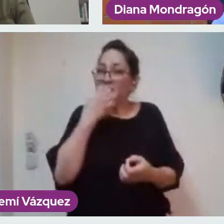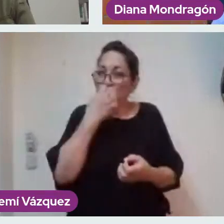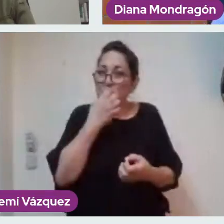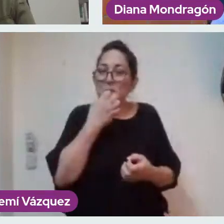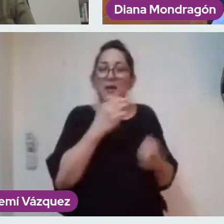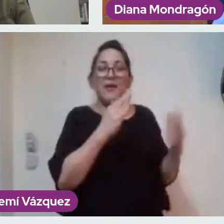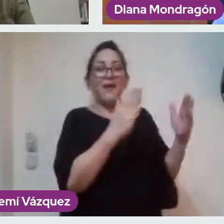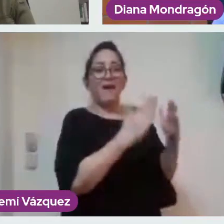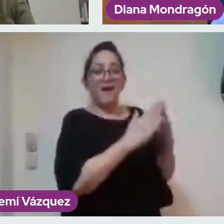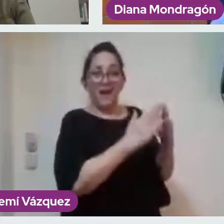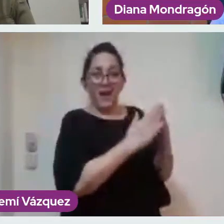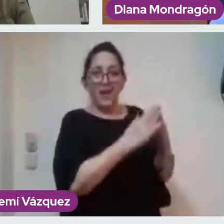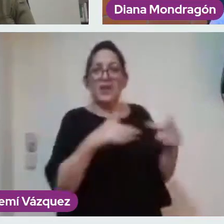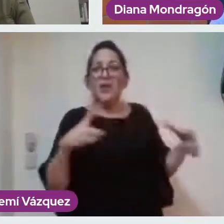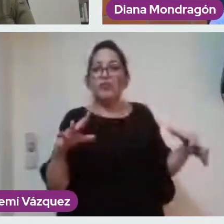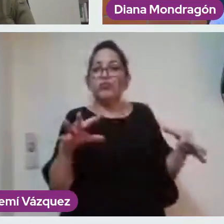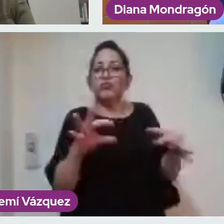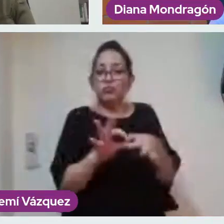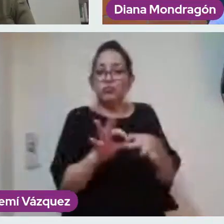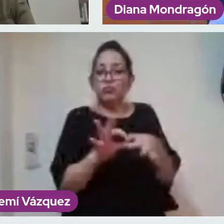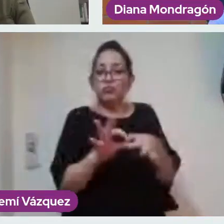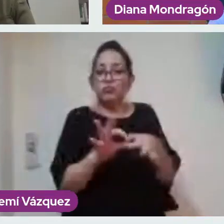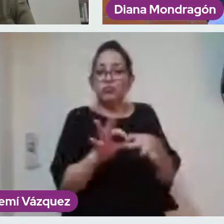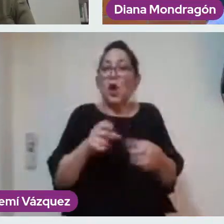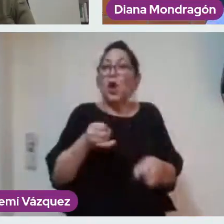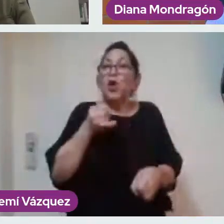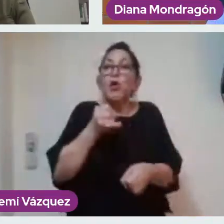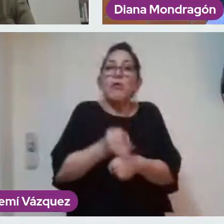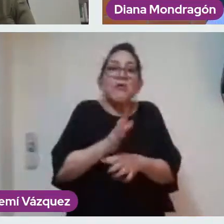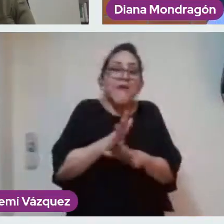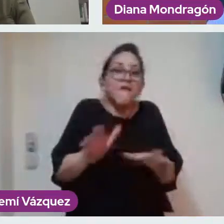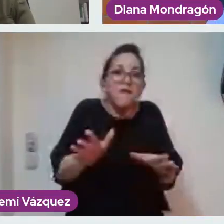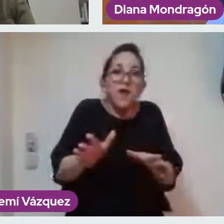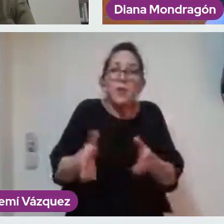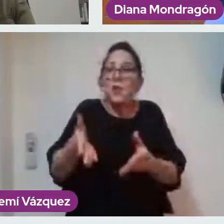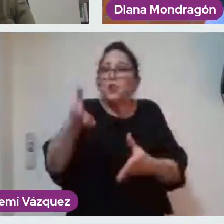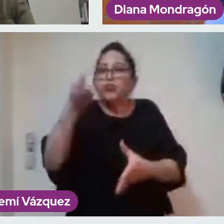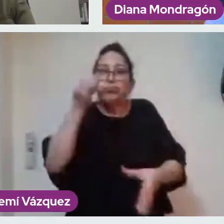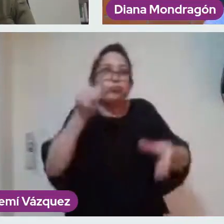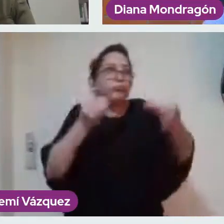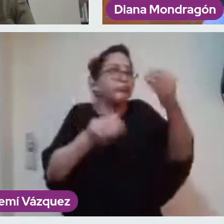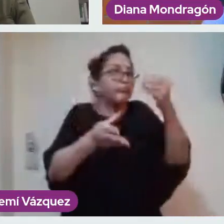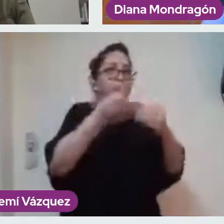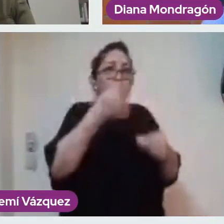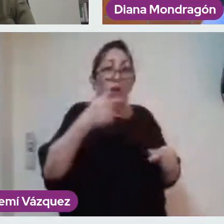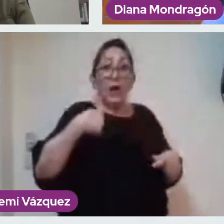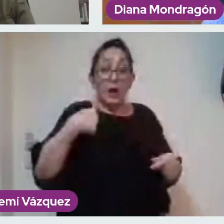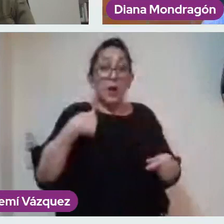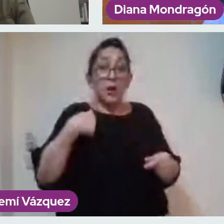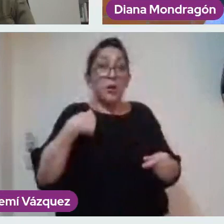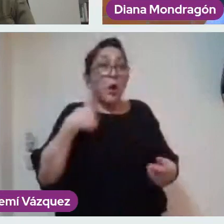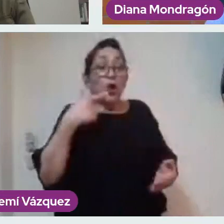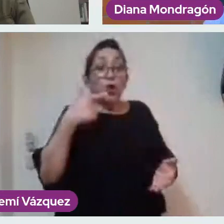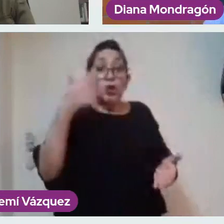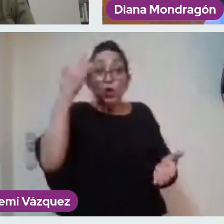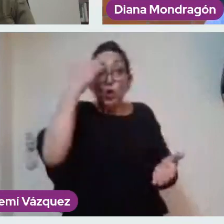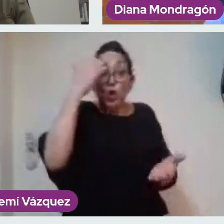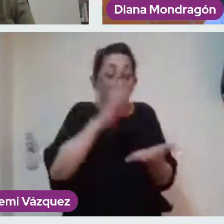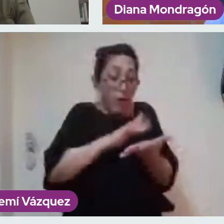disponible, ¿no? O sea, como en esta colaboración, en donde si tú sabes algo, yo sé algo, nos ayudamos para